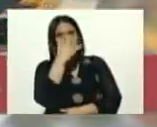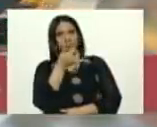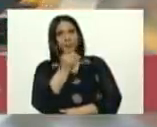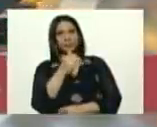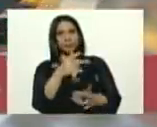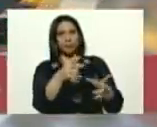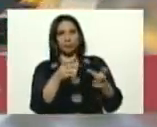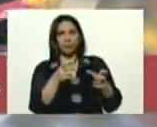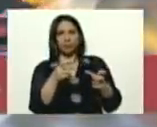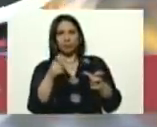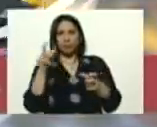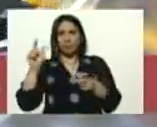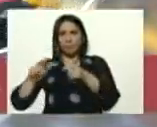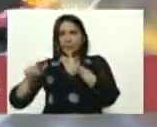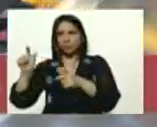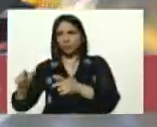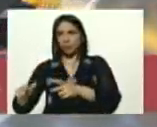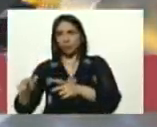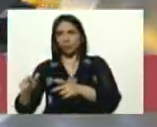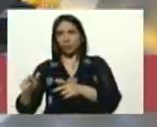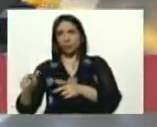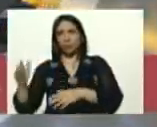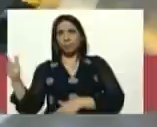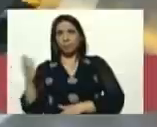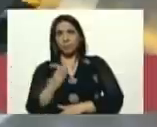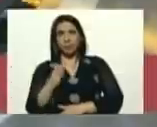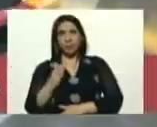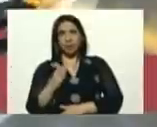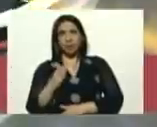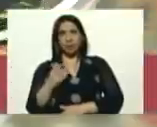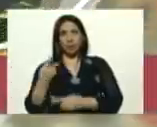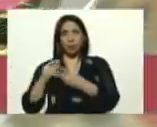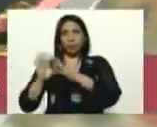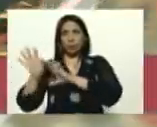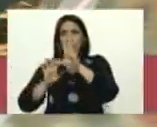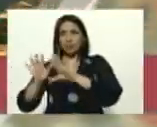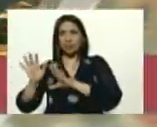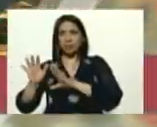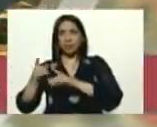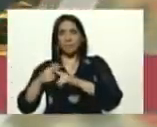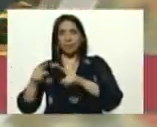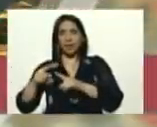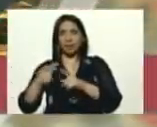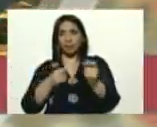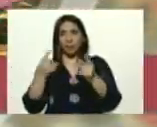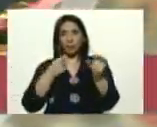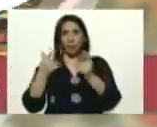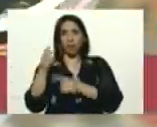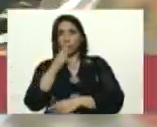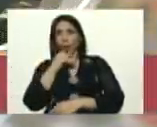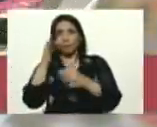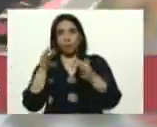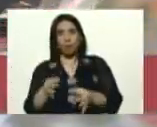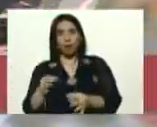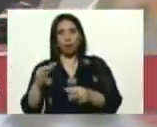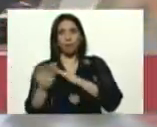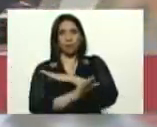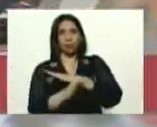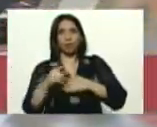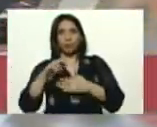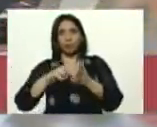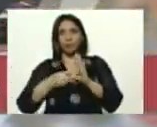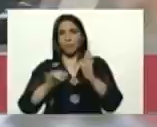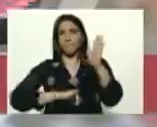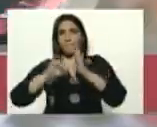cobrándole a connacionales para pasarlos por pasos informales en la frontera. Eso ha significado